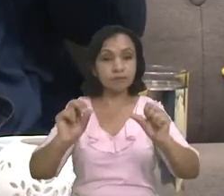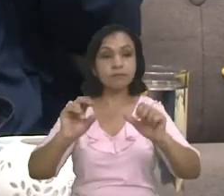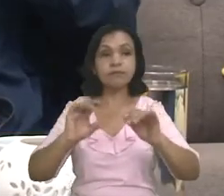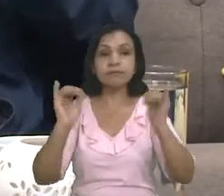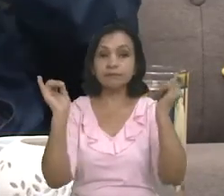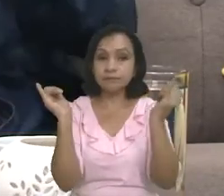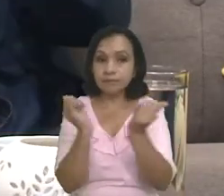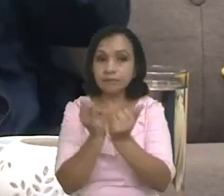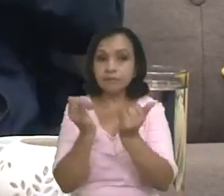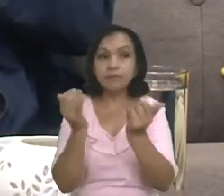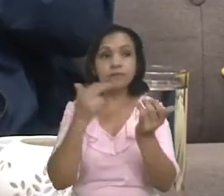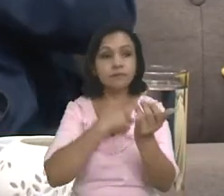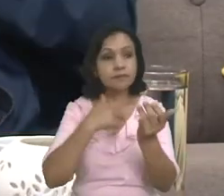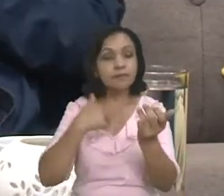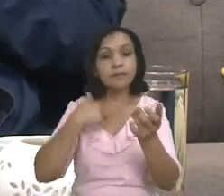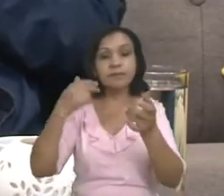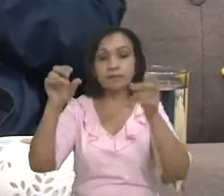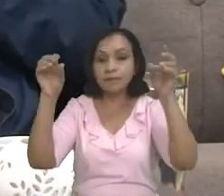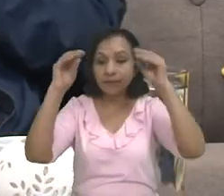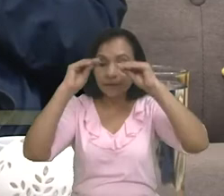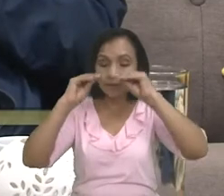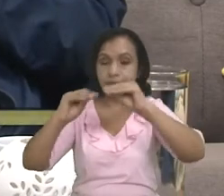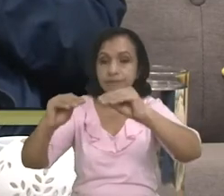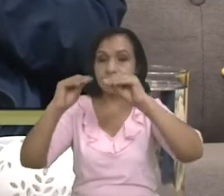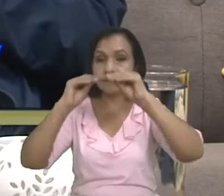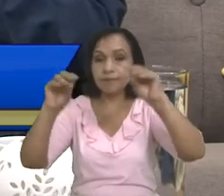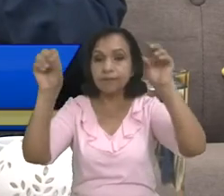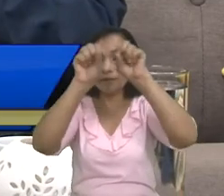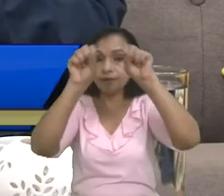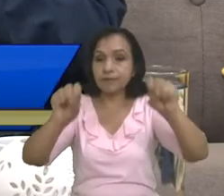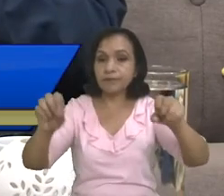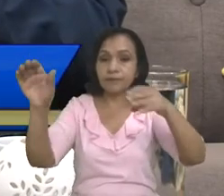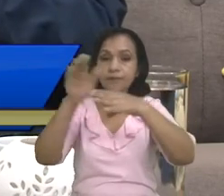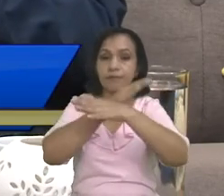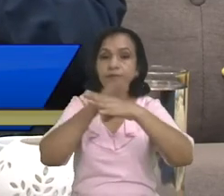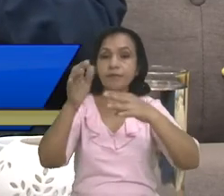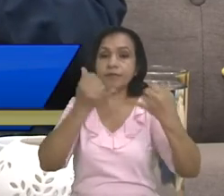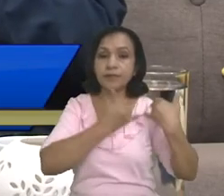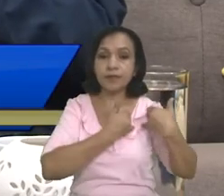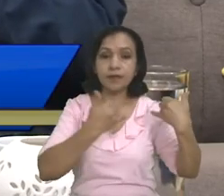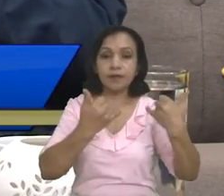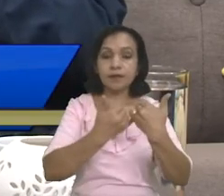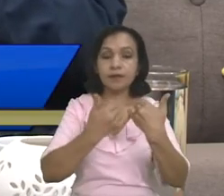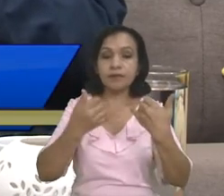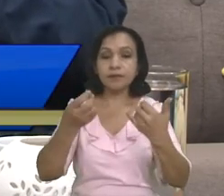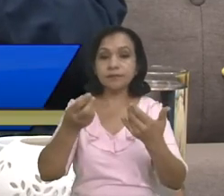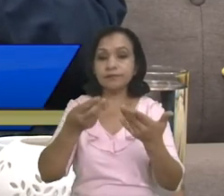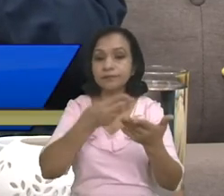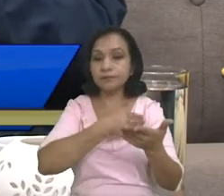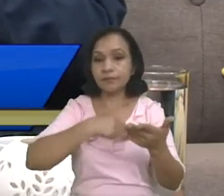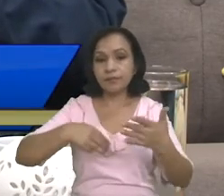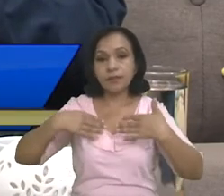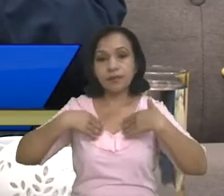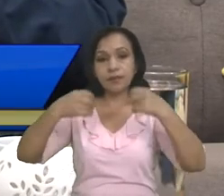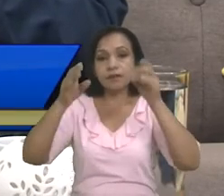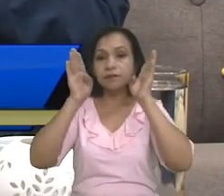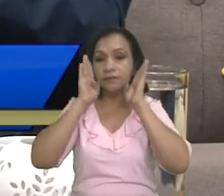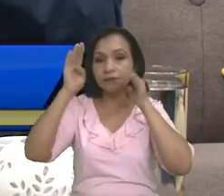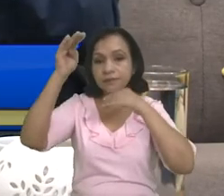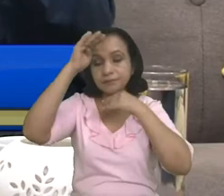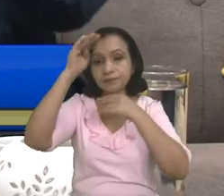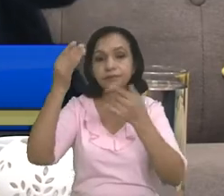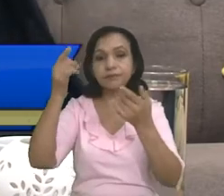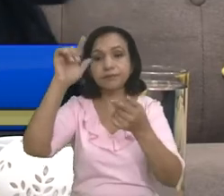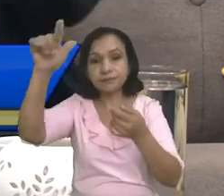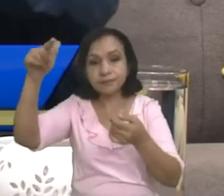también hemos venido capacitando a las distintas instituciones de salud público y privado como también a las instituciones